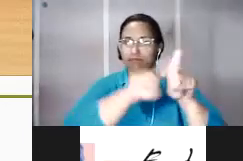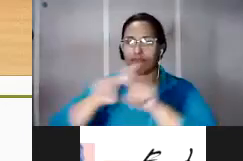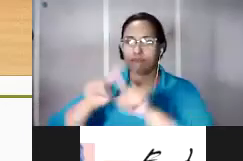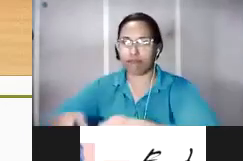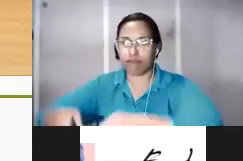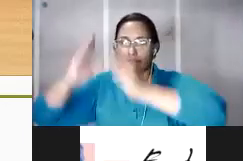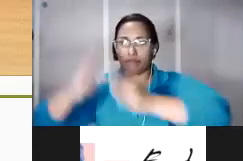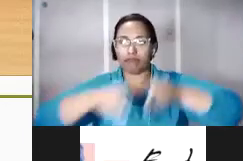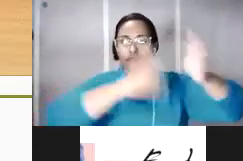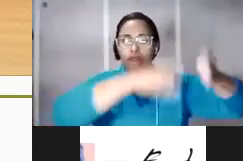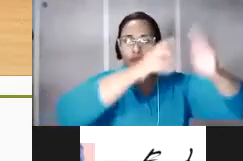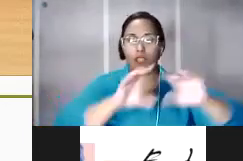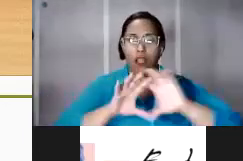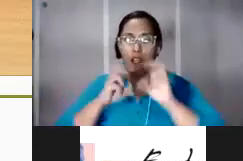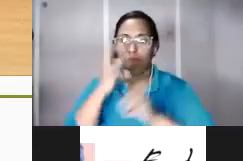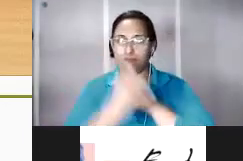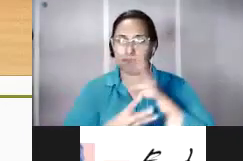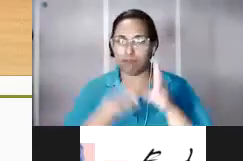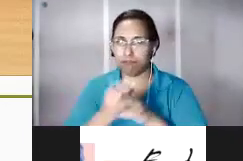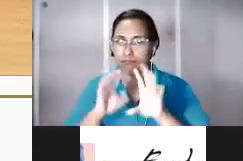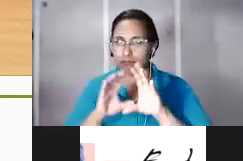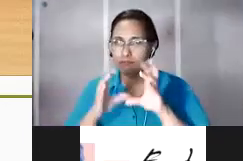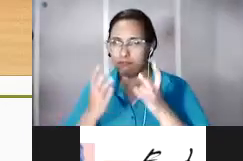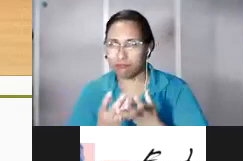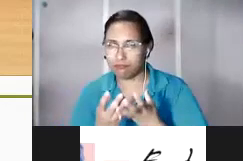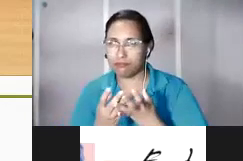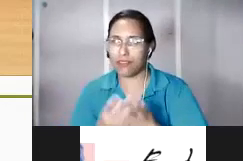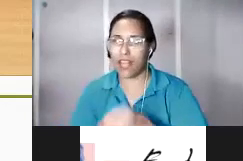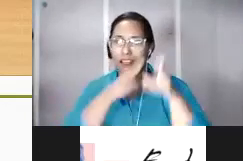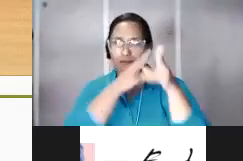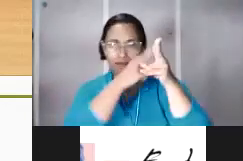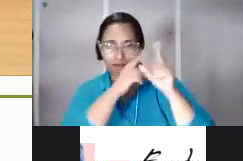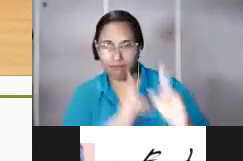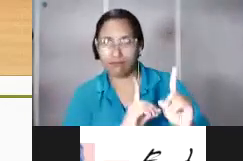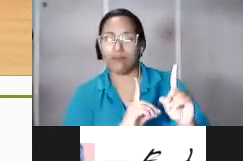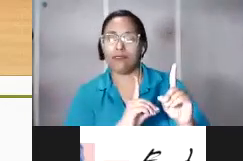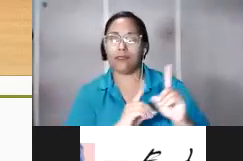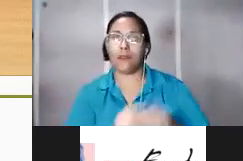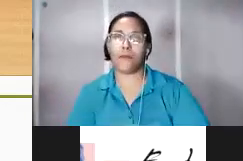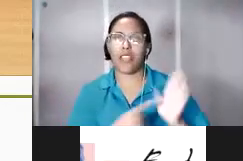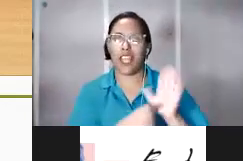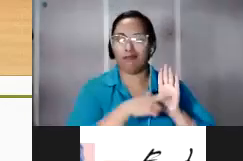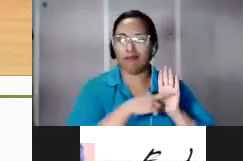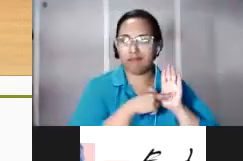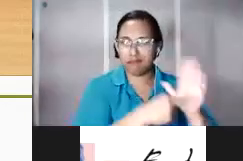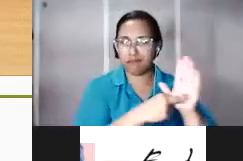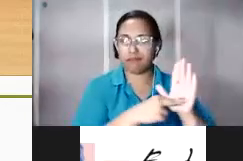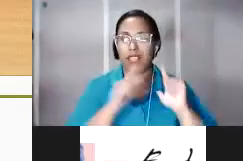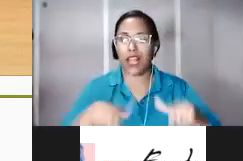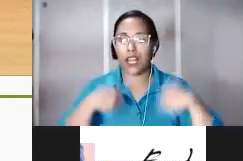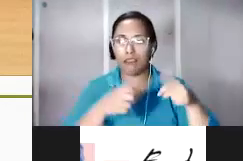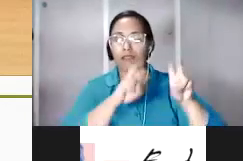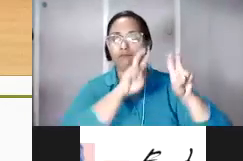digno de albergar a la belleza que ha de presidir el